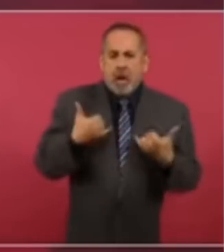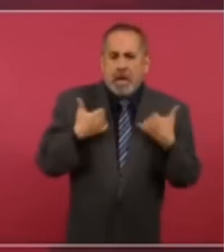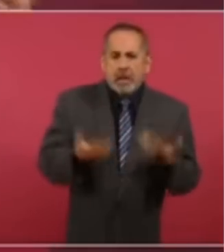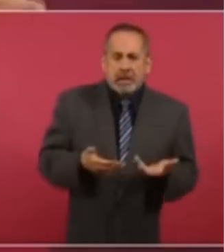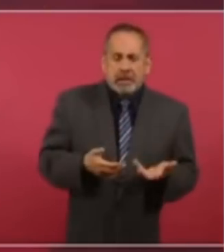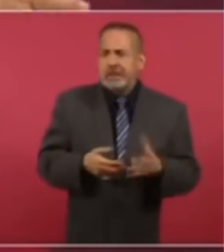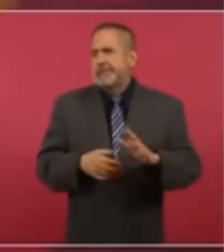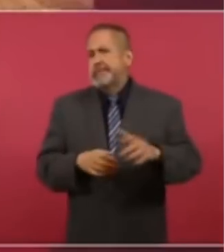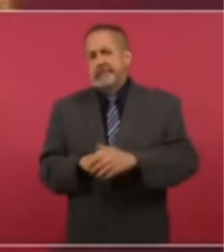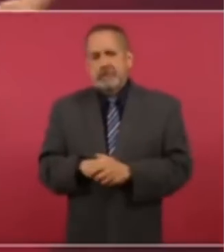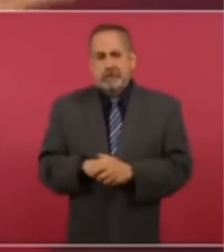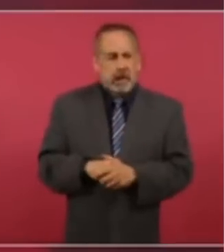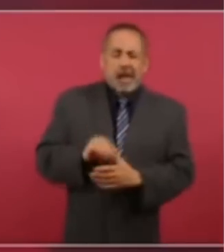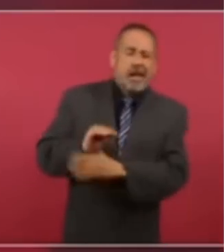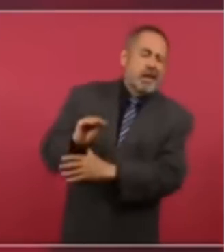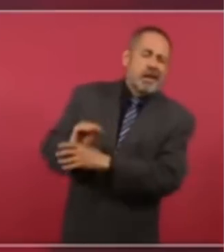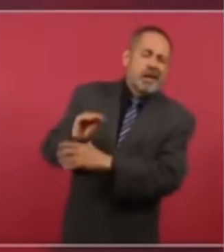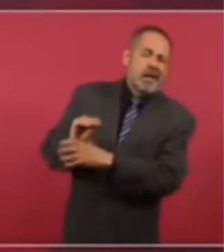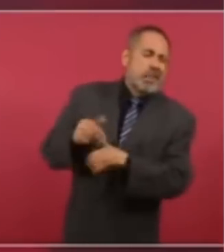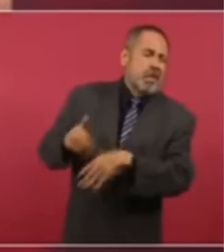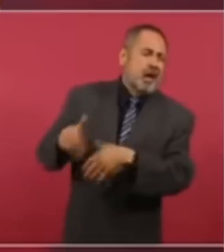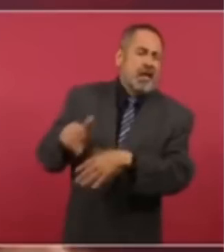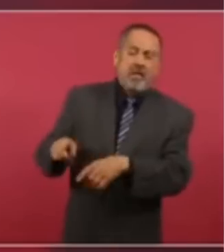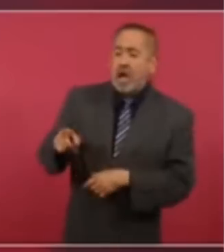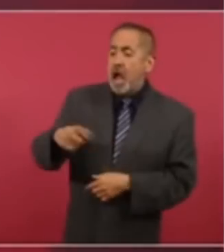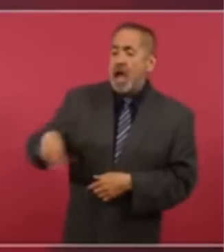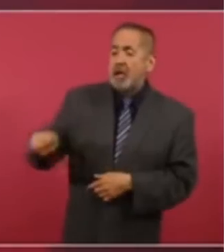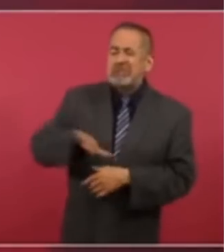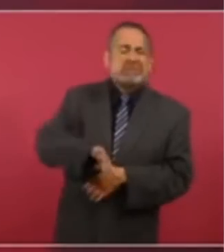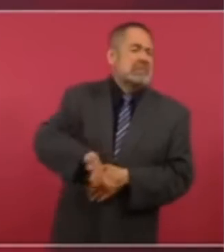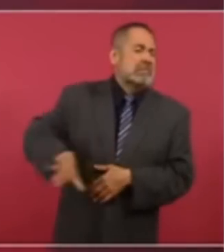después que no se les dio nada a los jóvenes, que se les marginó,